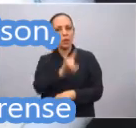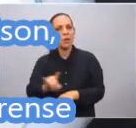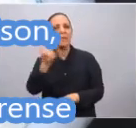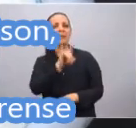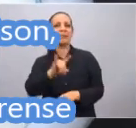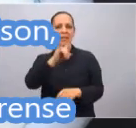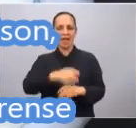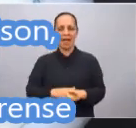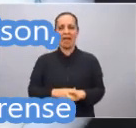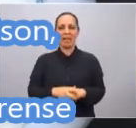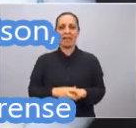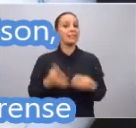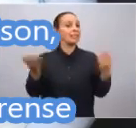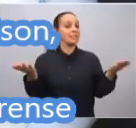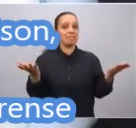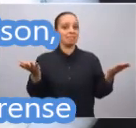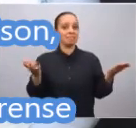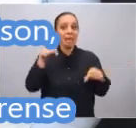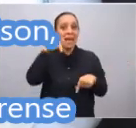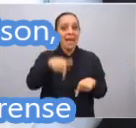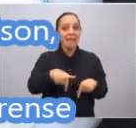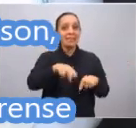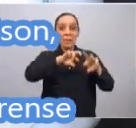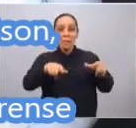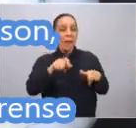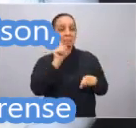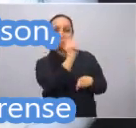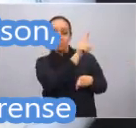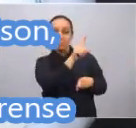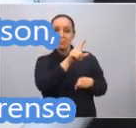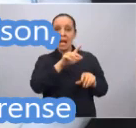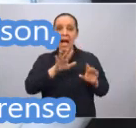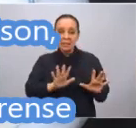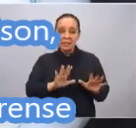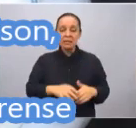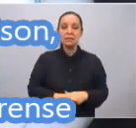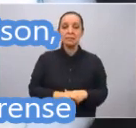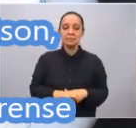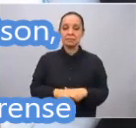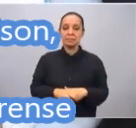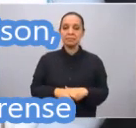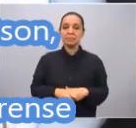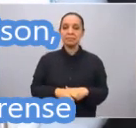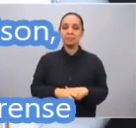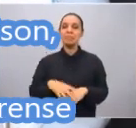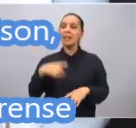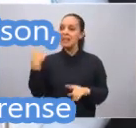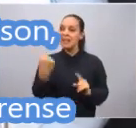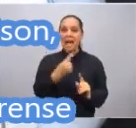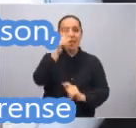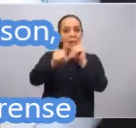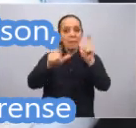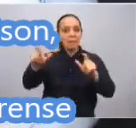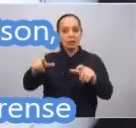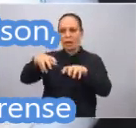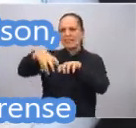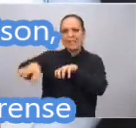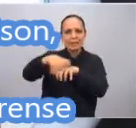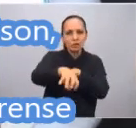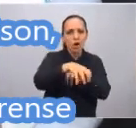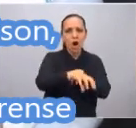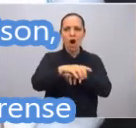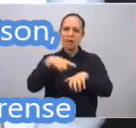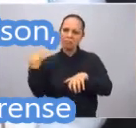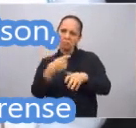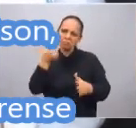universidades. Así que este plan de lucha que llevó adelante cada uno de los sectores, que